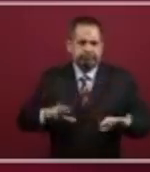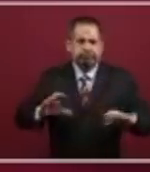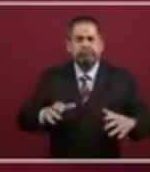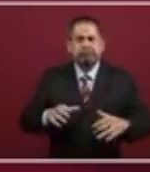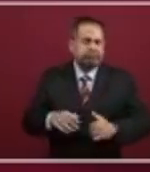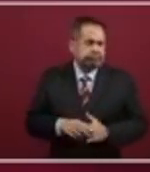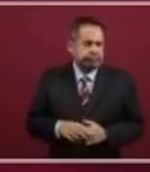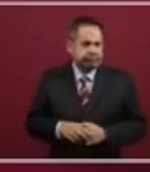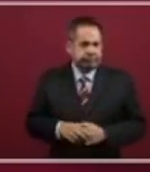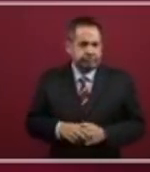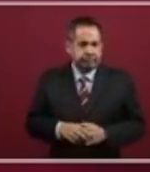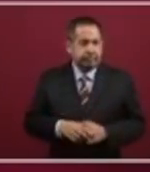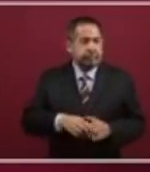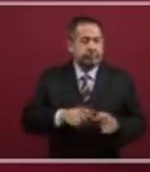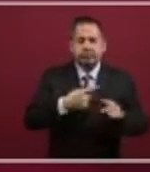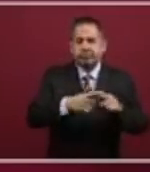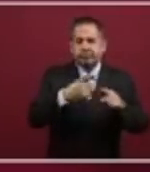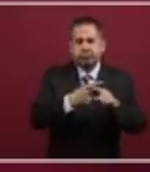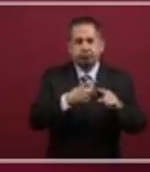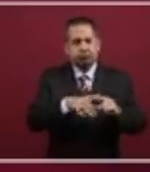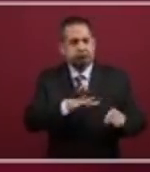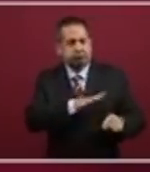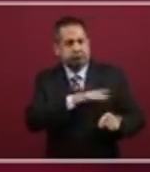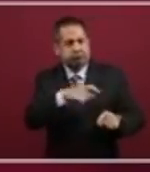de todas las clases,